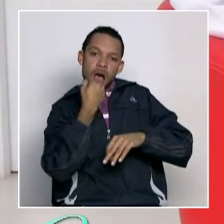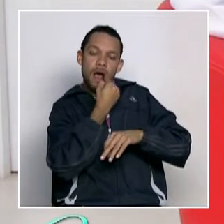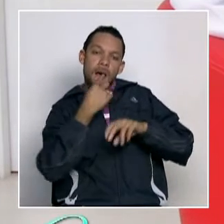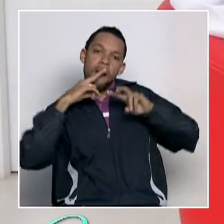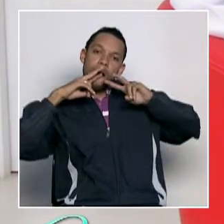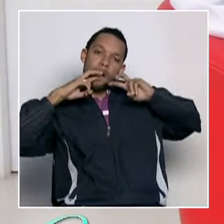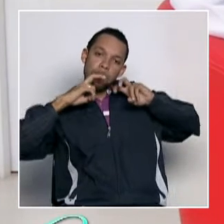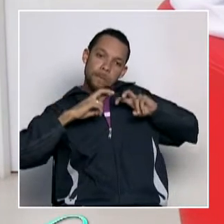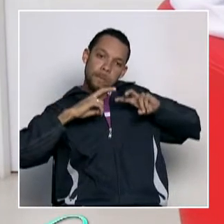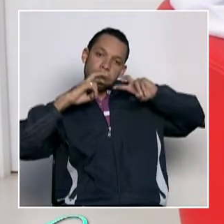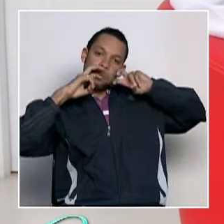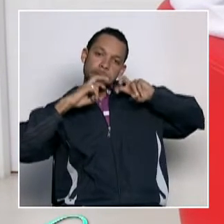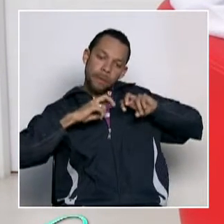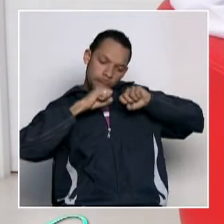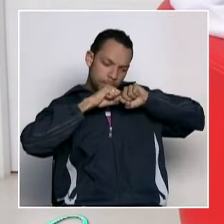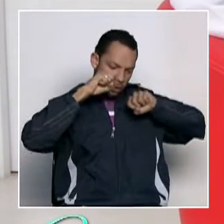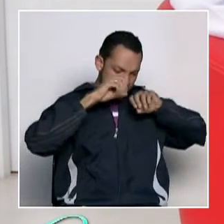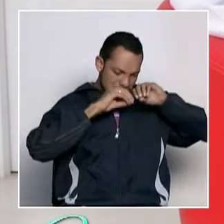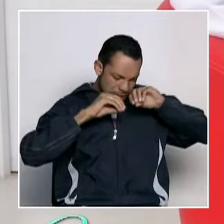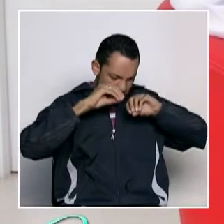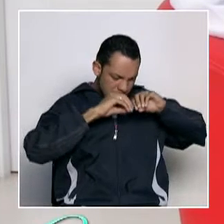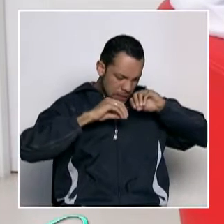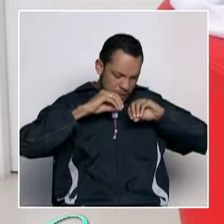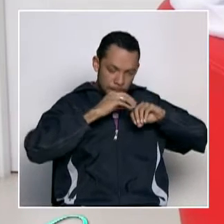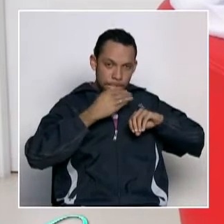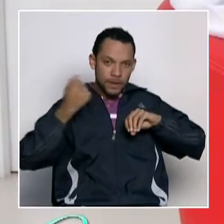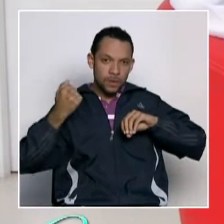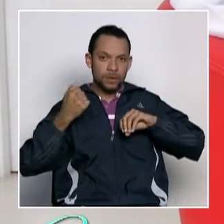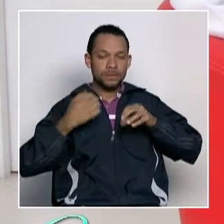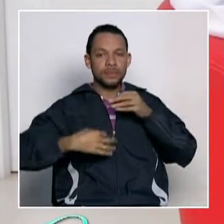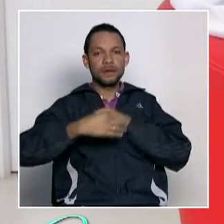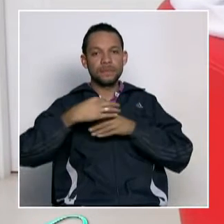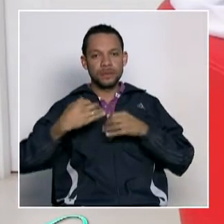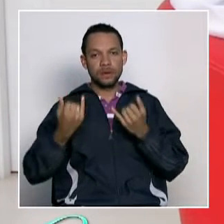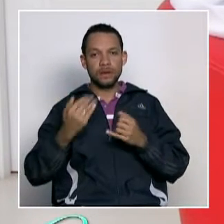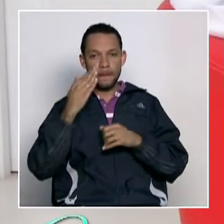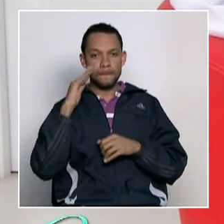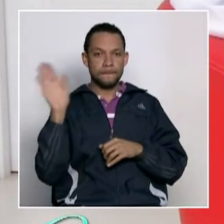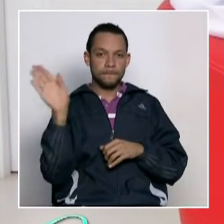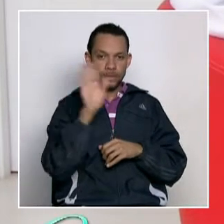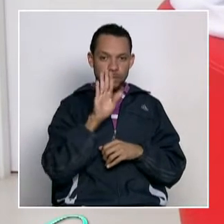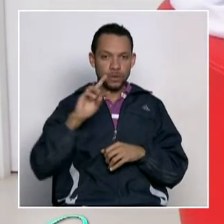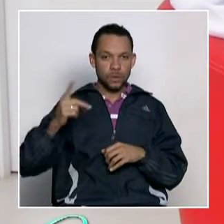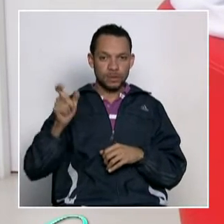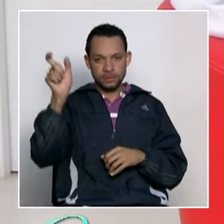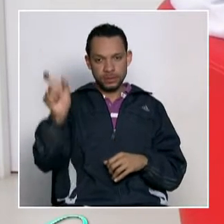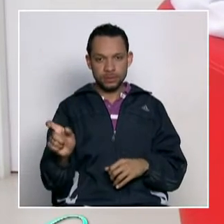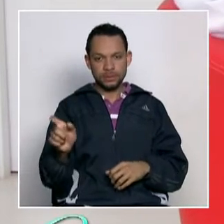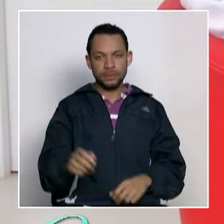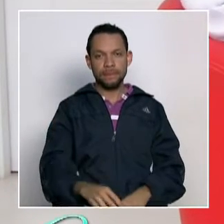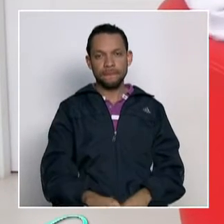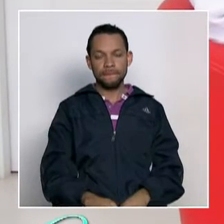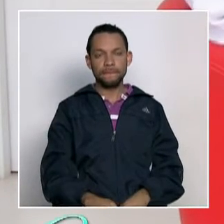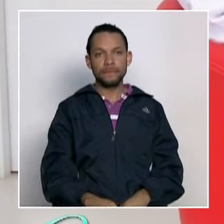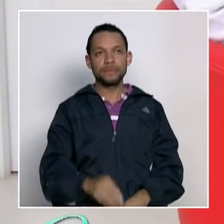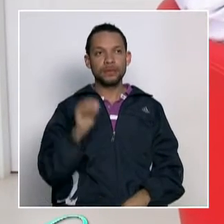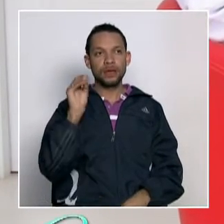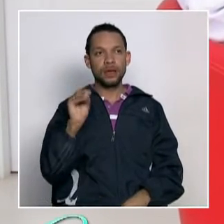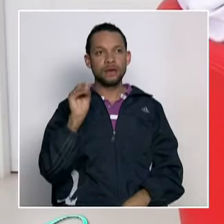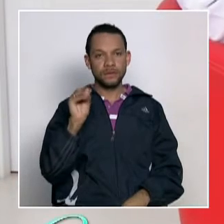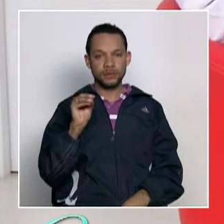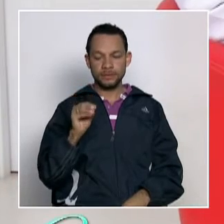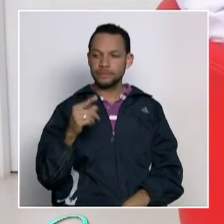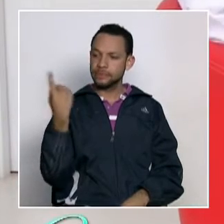origen, donde se estaba desencadenando ese dolor, veamos esta otra historia clínica. Bueno, doctor